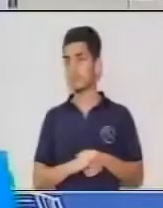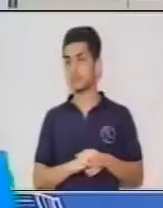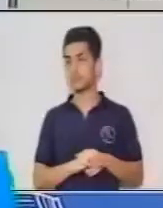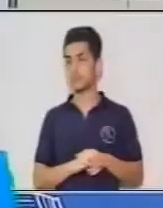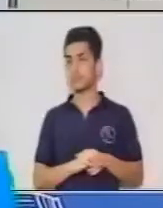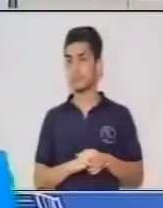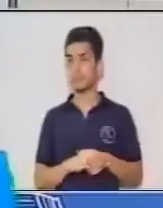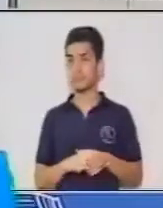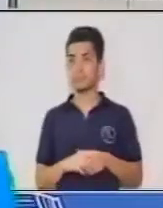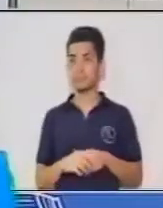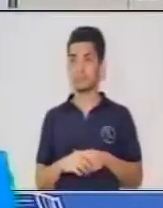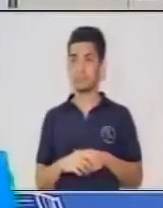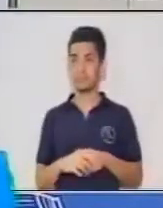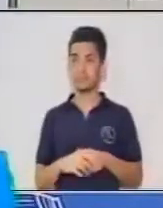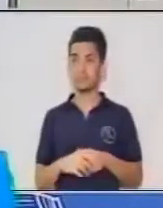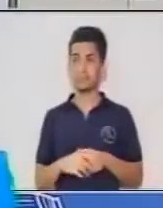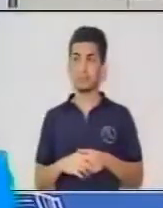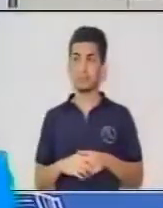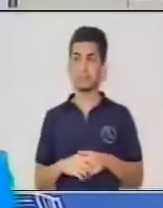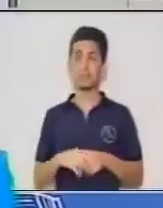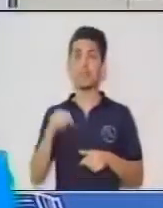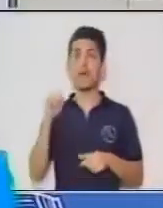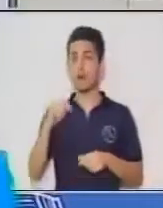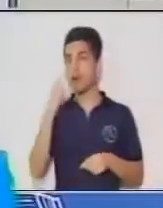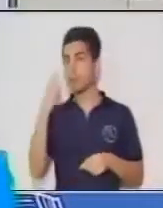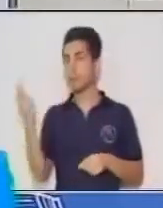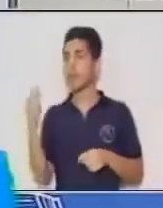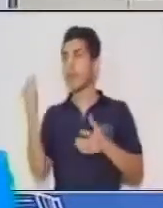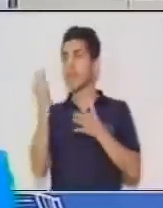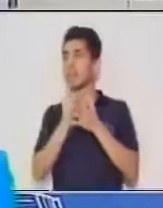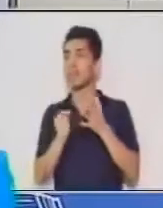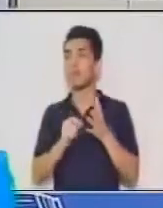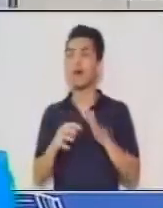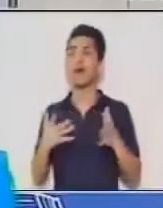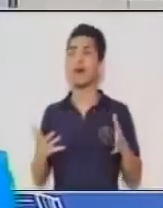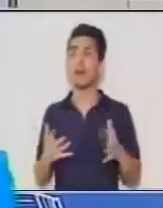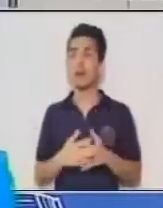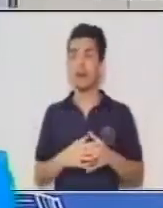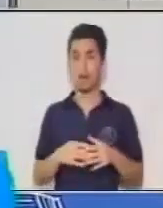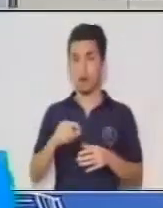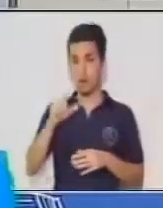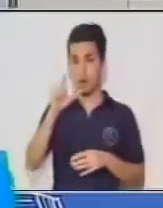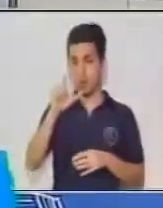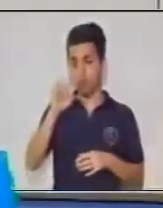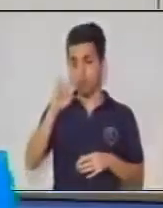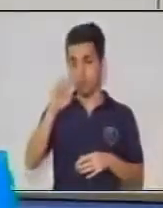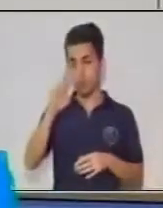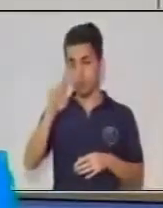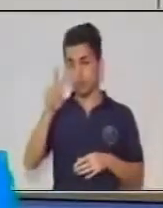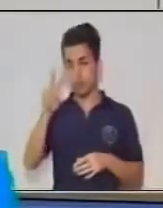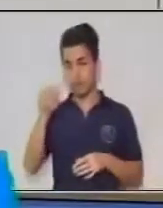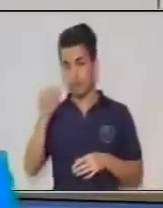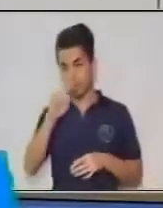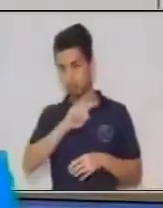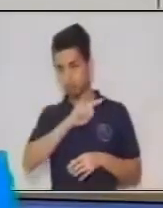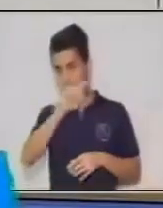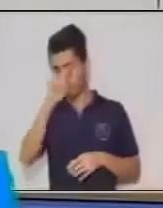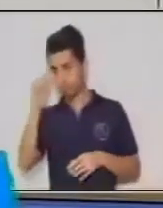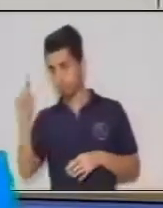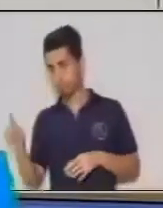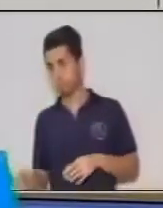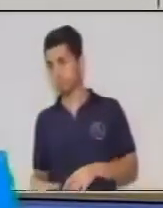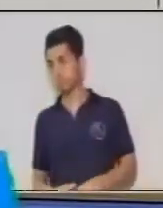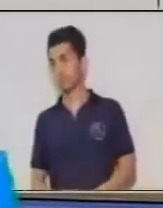ahora, vamos a dibujar nuestra curva. Sabemos que se va a acercar a la asíntota